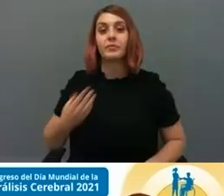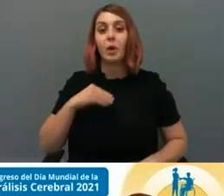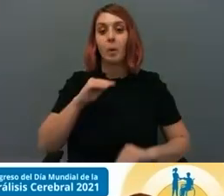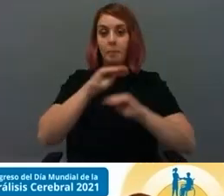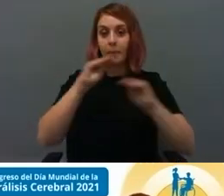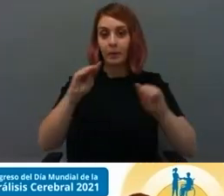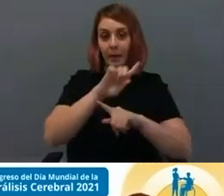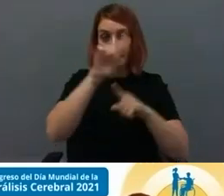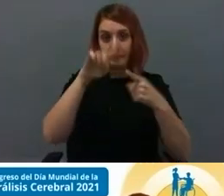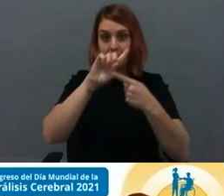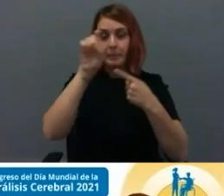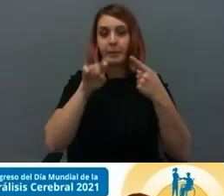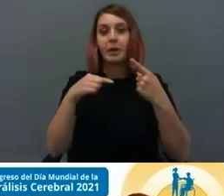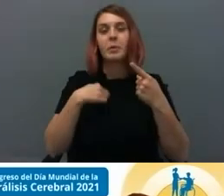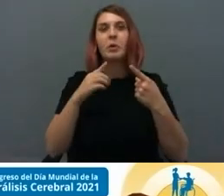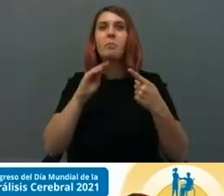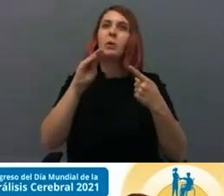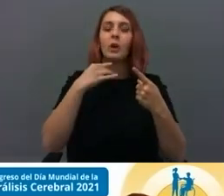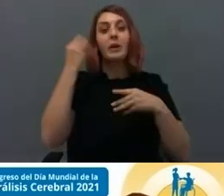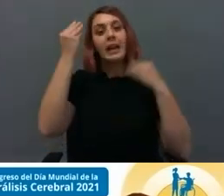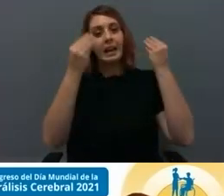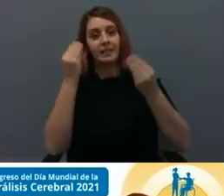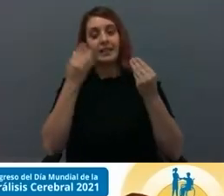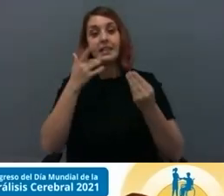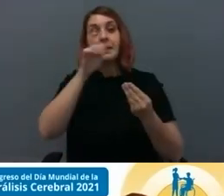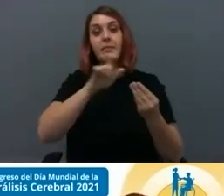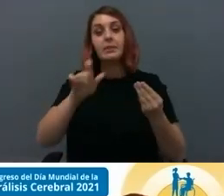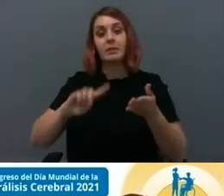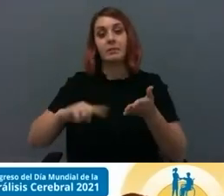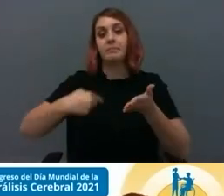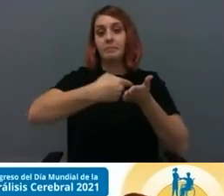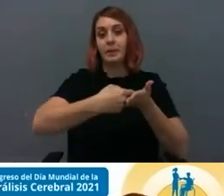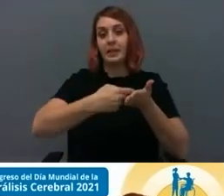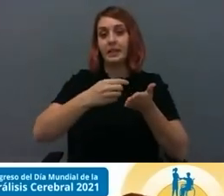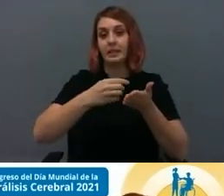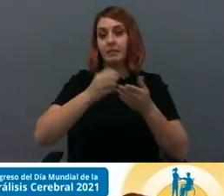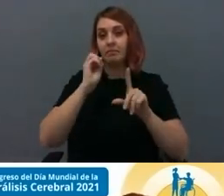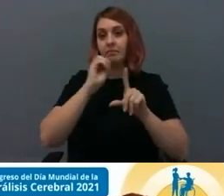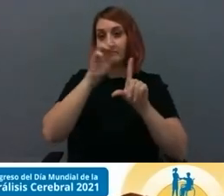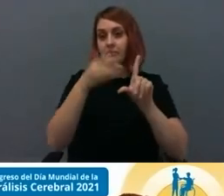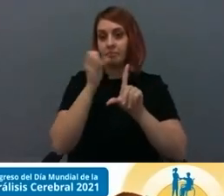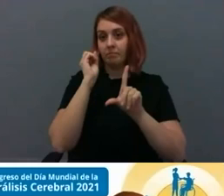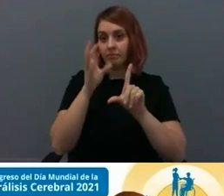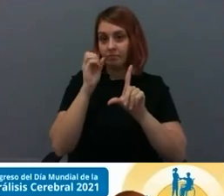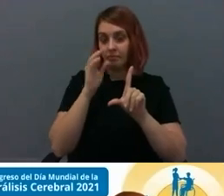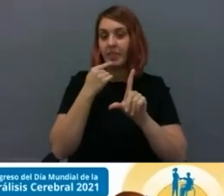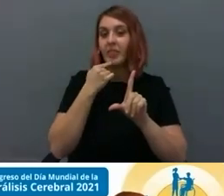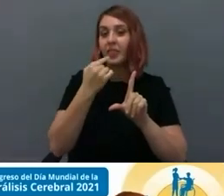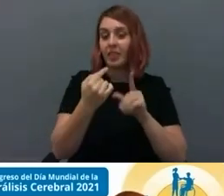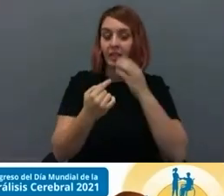son reflexiones que quienes están inscritas en este seminario web lanzan, ¿no? Igual que